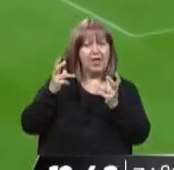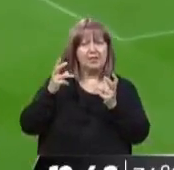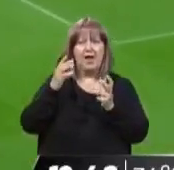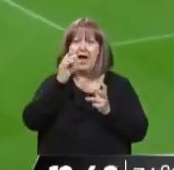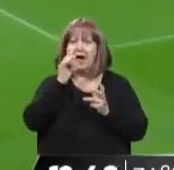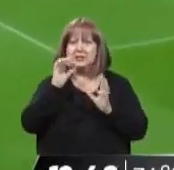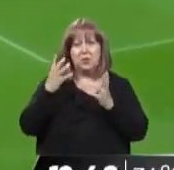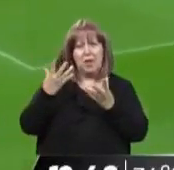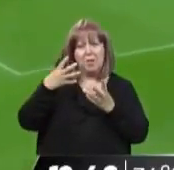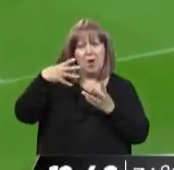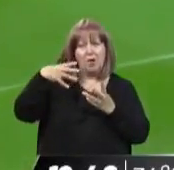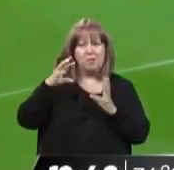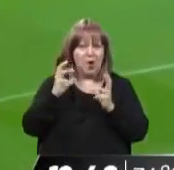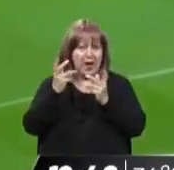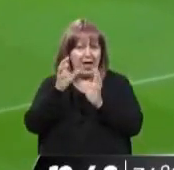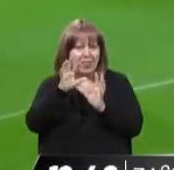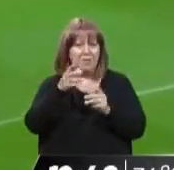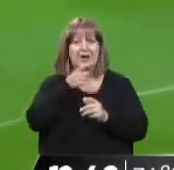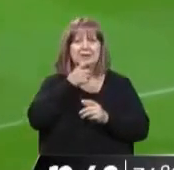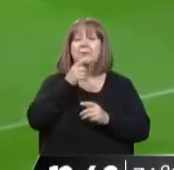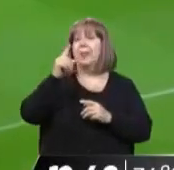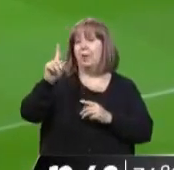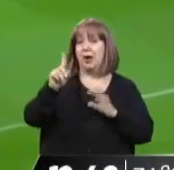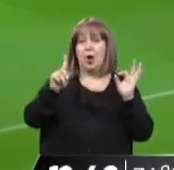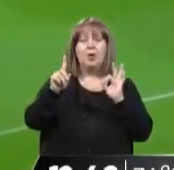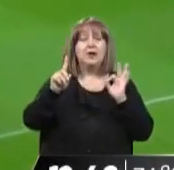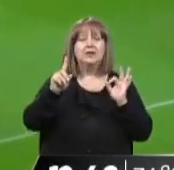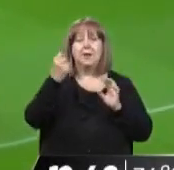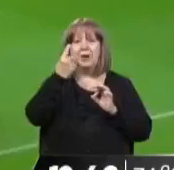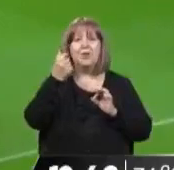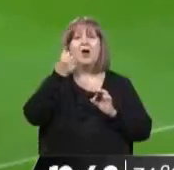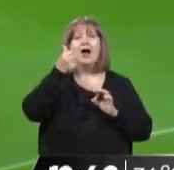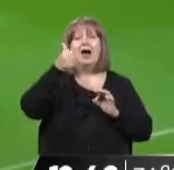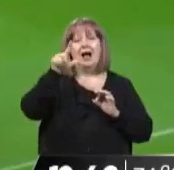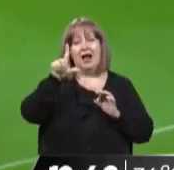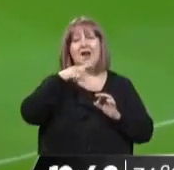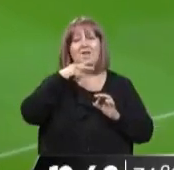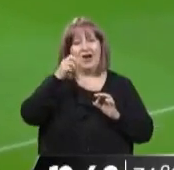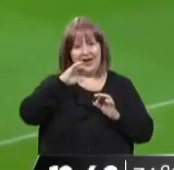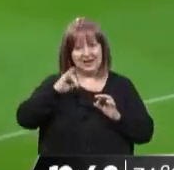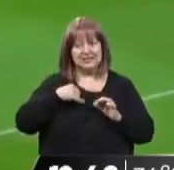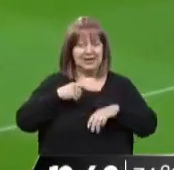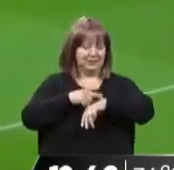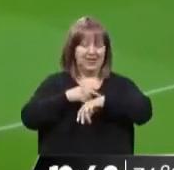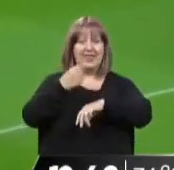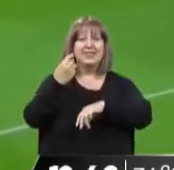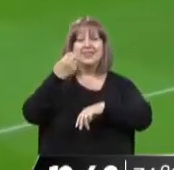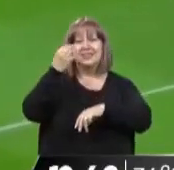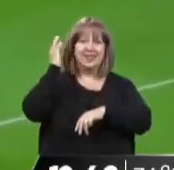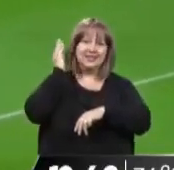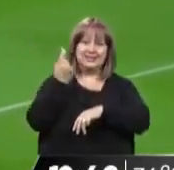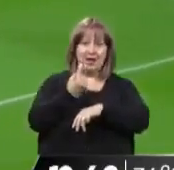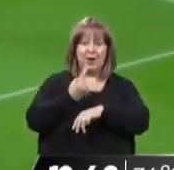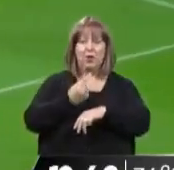Un azul morado, sí. Me gusta. 1-0 ganaba gol de Julián Álvarez. 16 minutos del primer tiempo. Este es un golazo